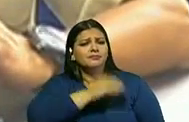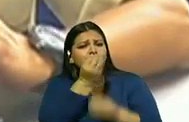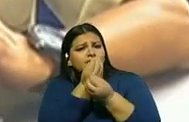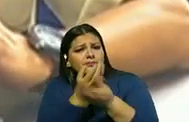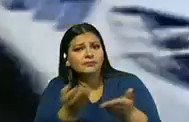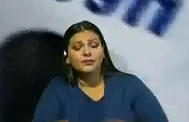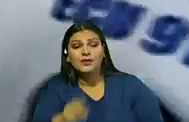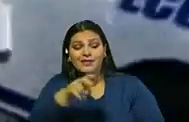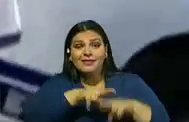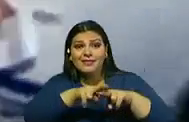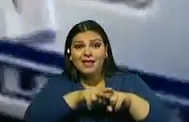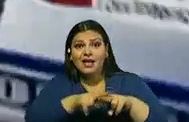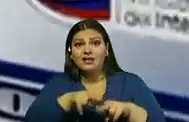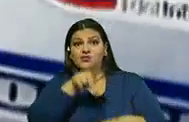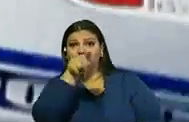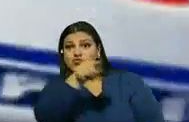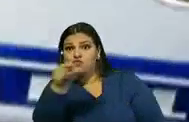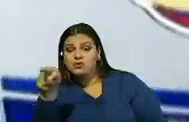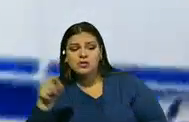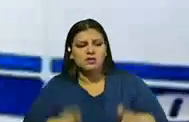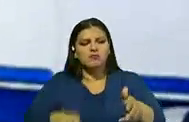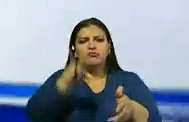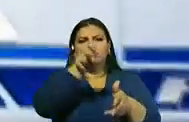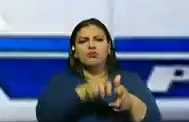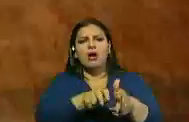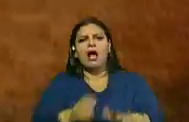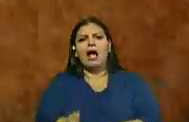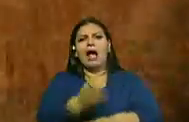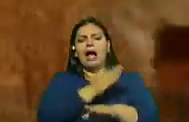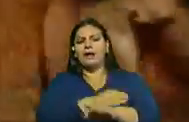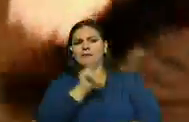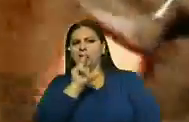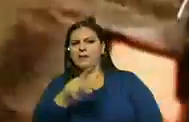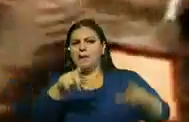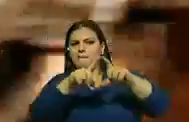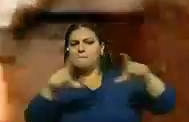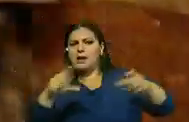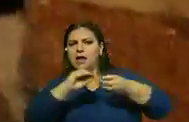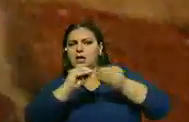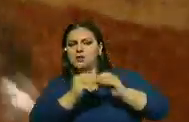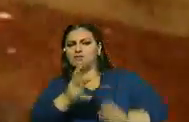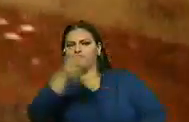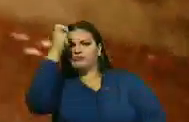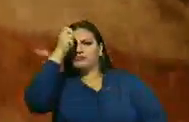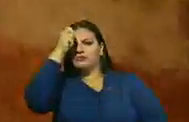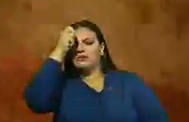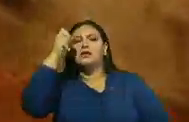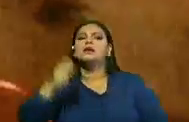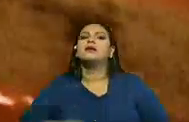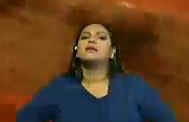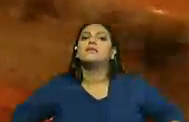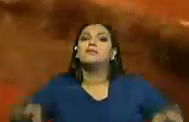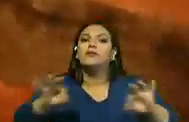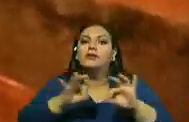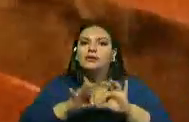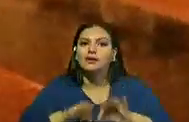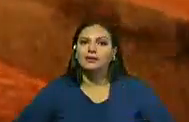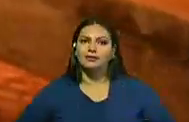la Propiedad, CIPROVAT, en este año se han desarticulado 4 bandas con 15 detenciones. Dentro del robo a personas